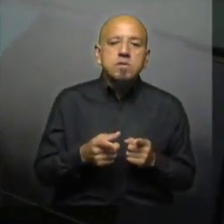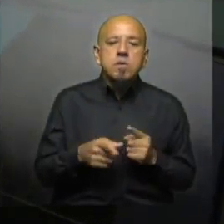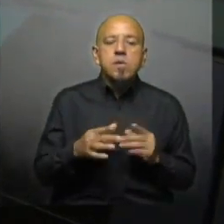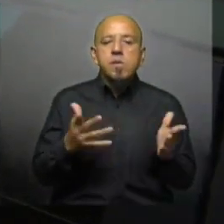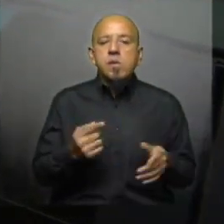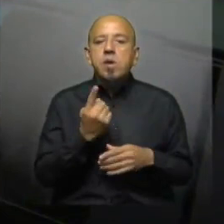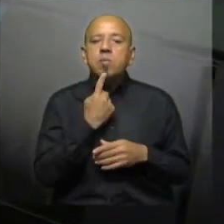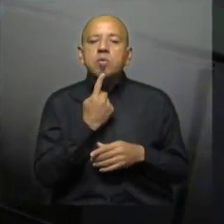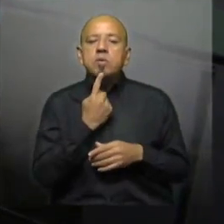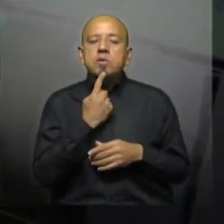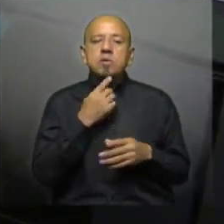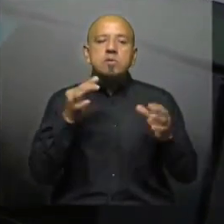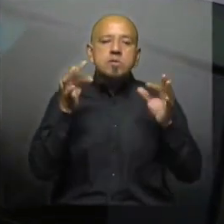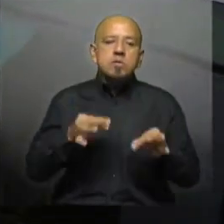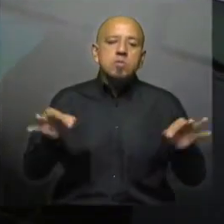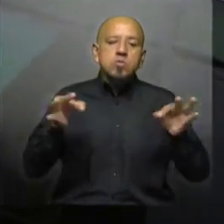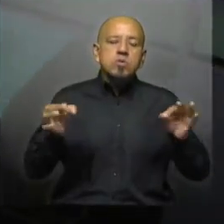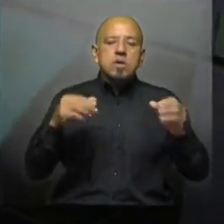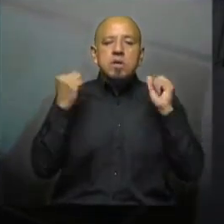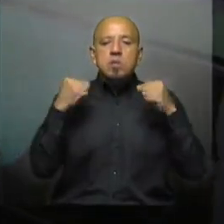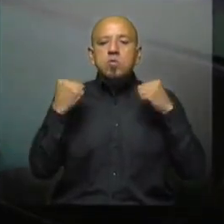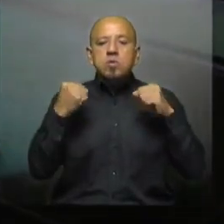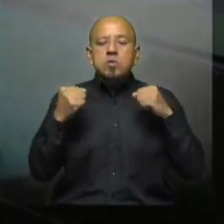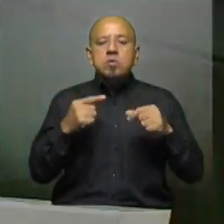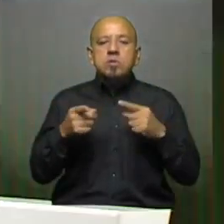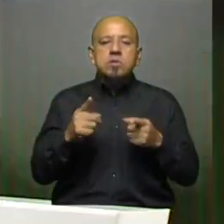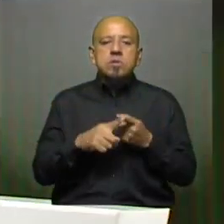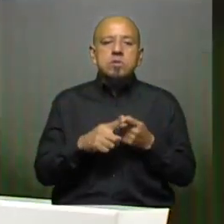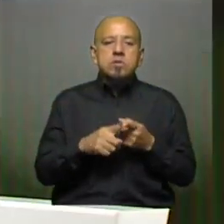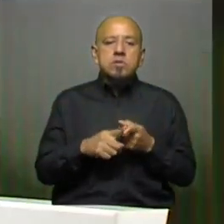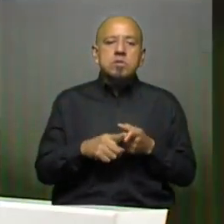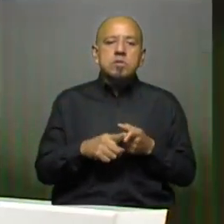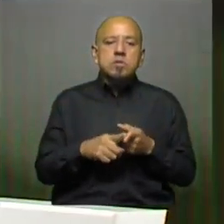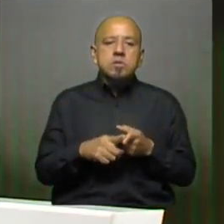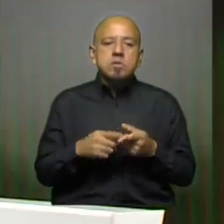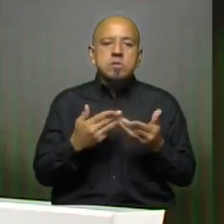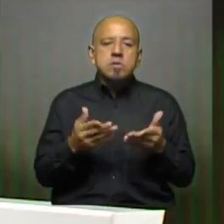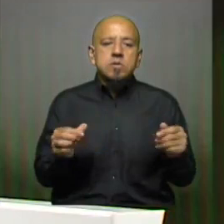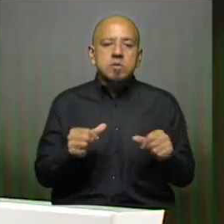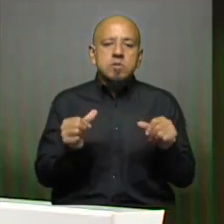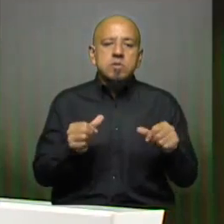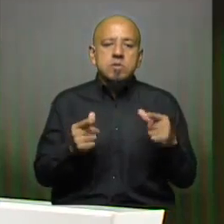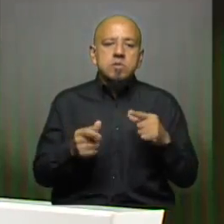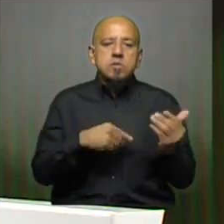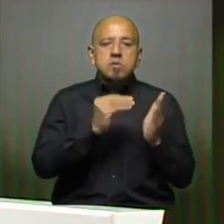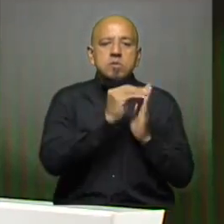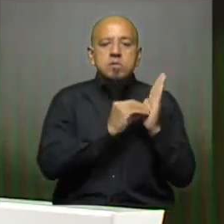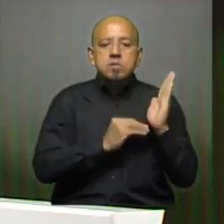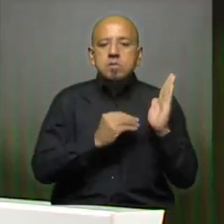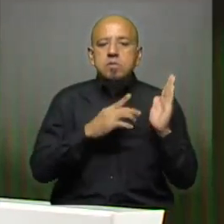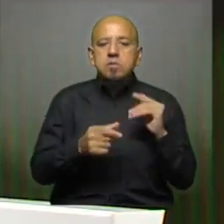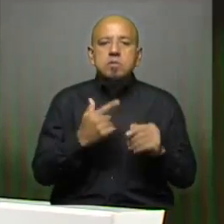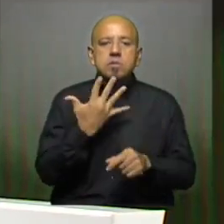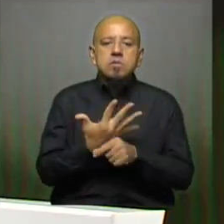de la política, algo de la música, algo del deporte, algo de los medios. Y entre eso se generó esa lista final de